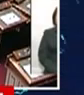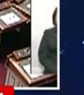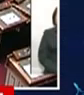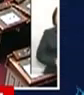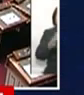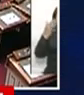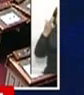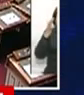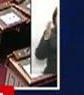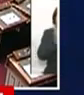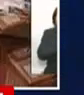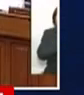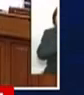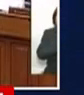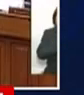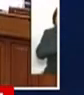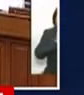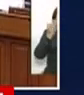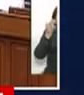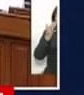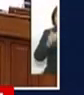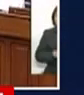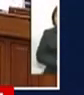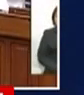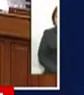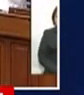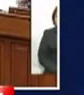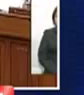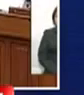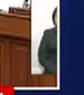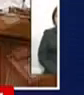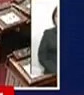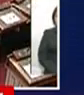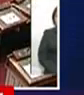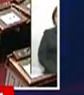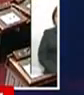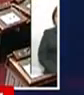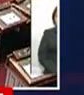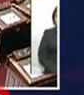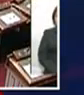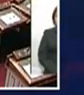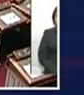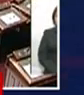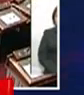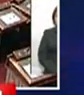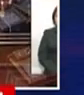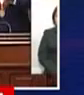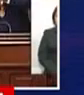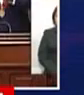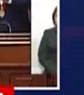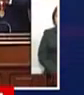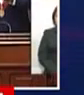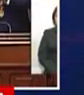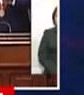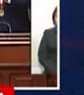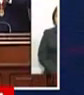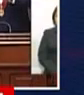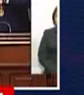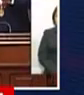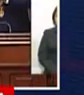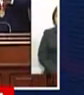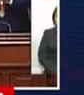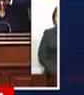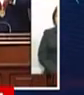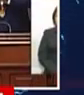ciudadana y tratar de inyectar calma. Creo que una señal inequívoca de eso podría ser de que el Parlamento tome la